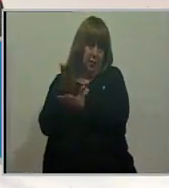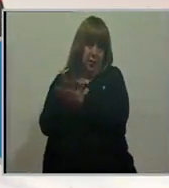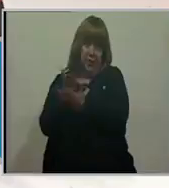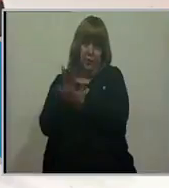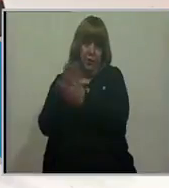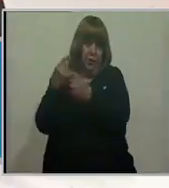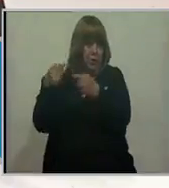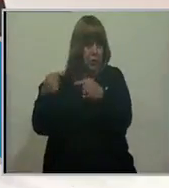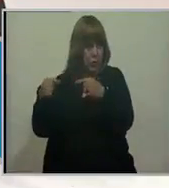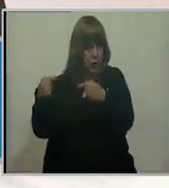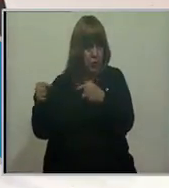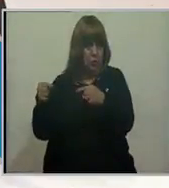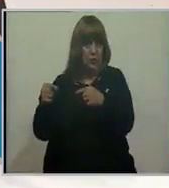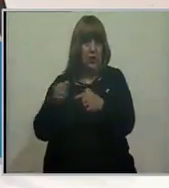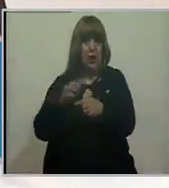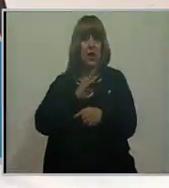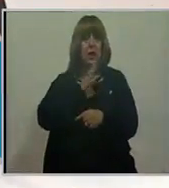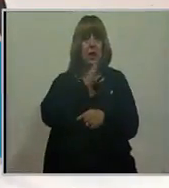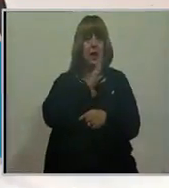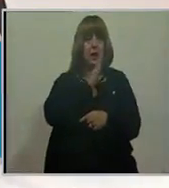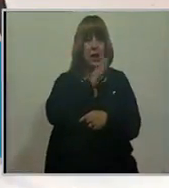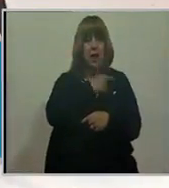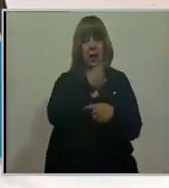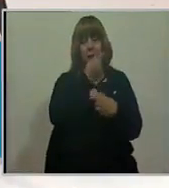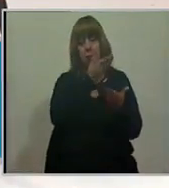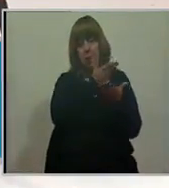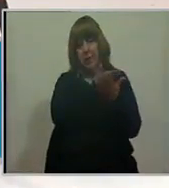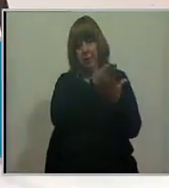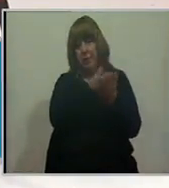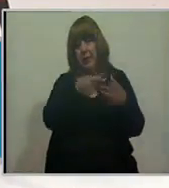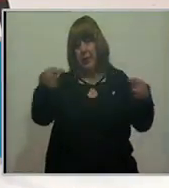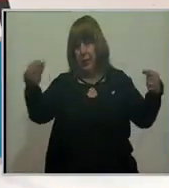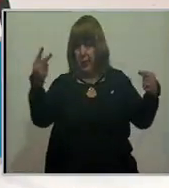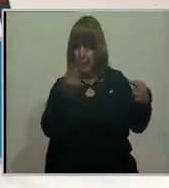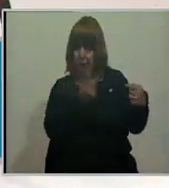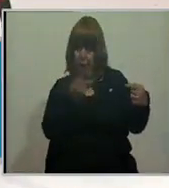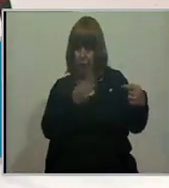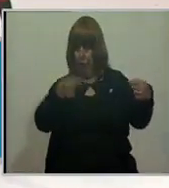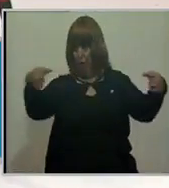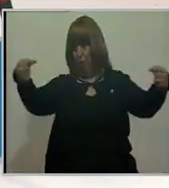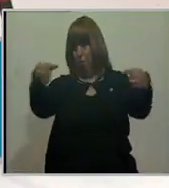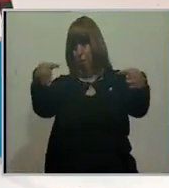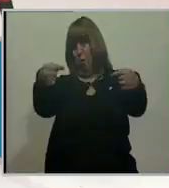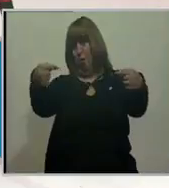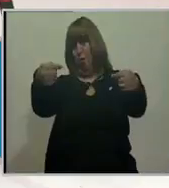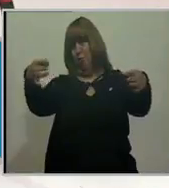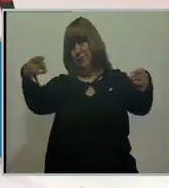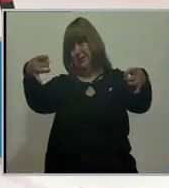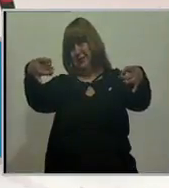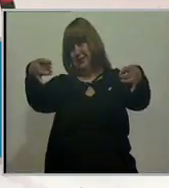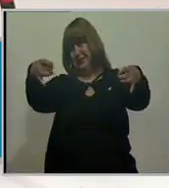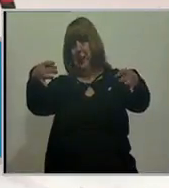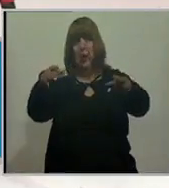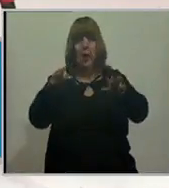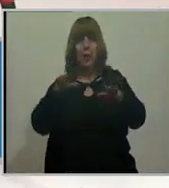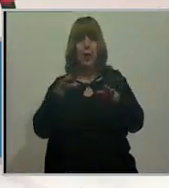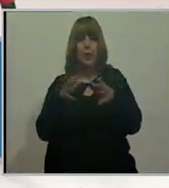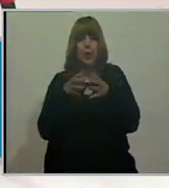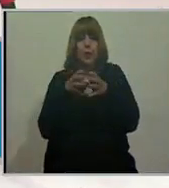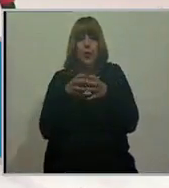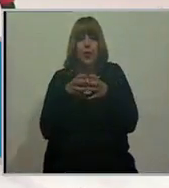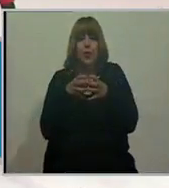Tano. Es no es nuevo. No es nuevo. No es nuevo, no sí, es nuevo. Histórico. De nuevo, creo que se aprovecha este momento